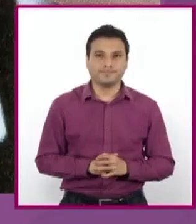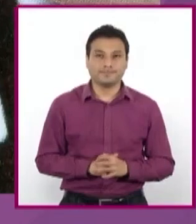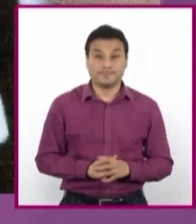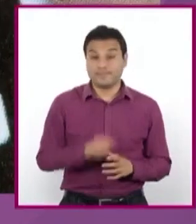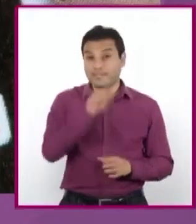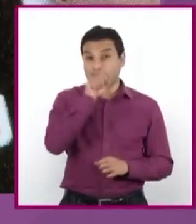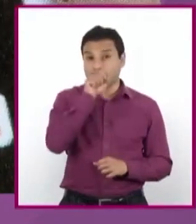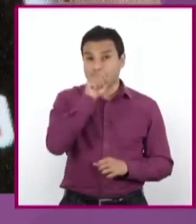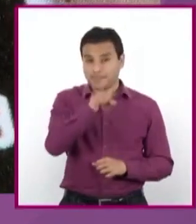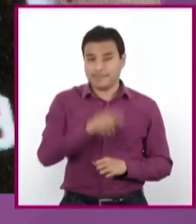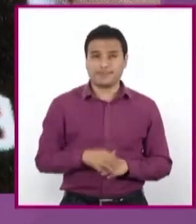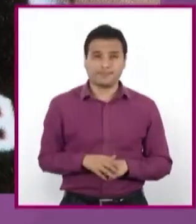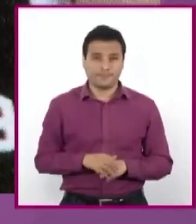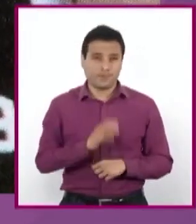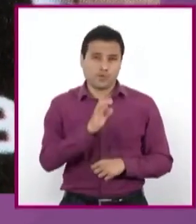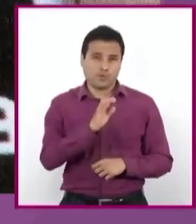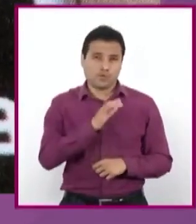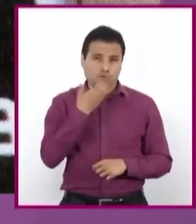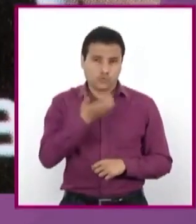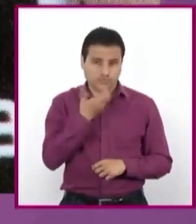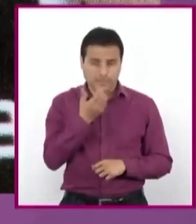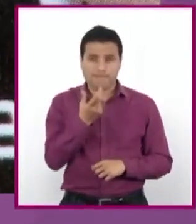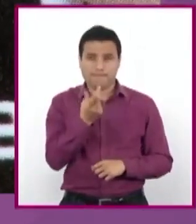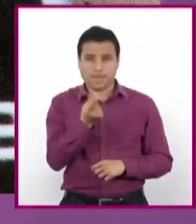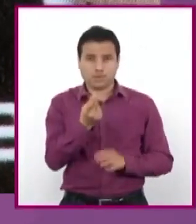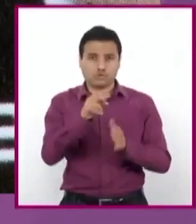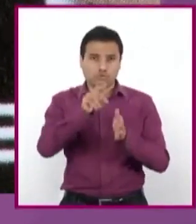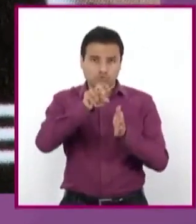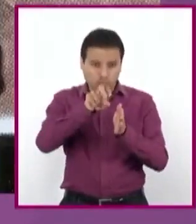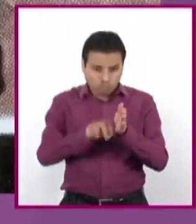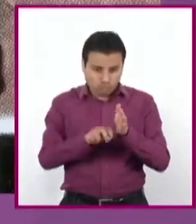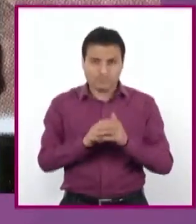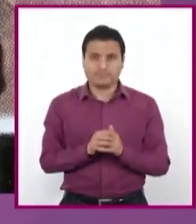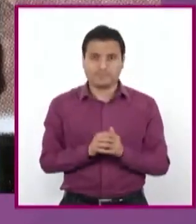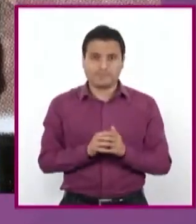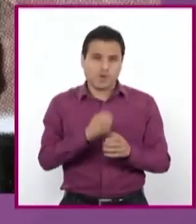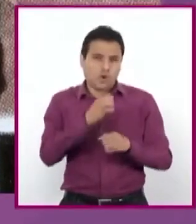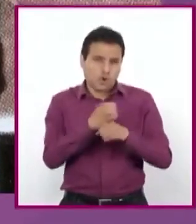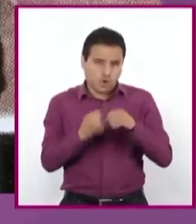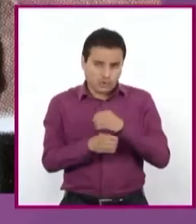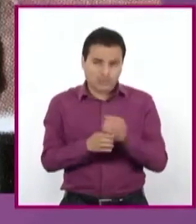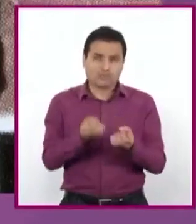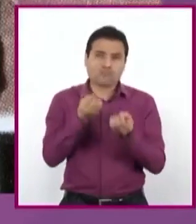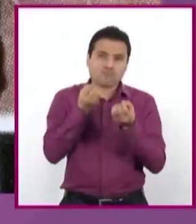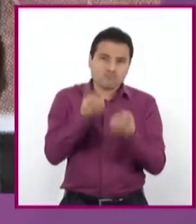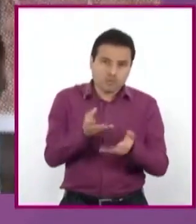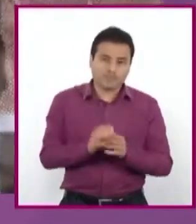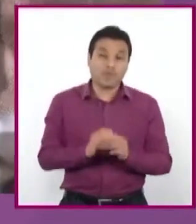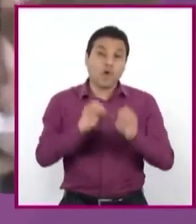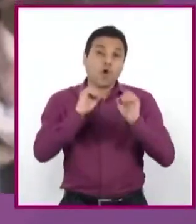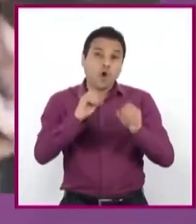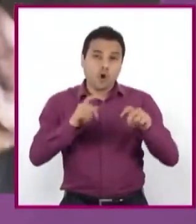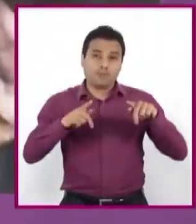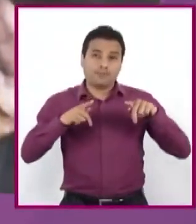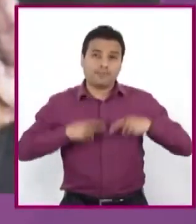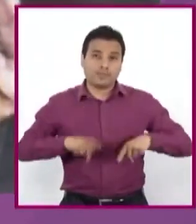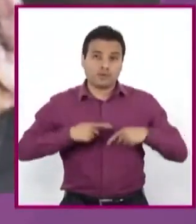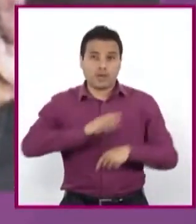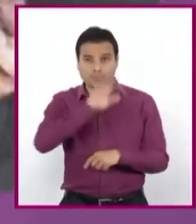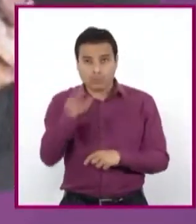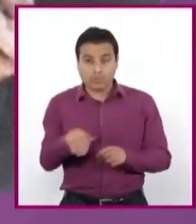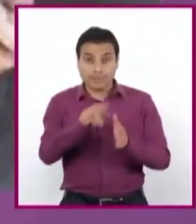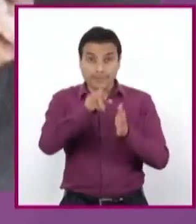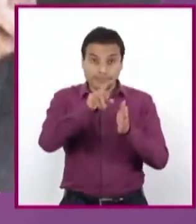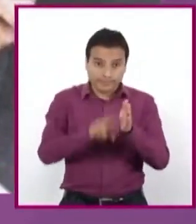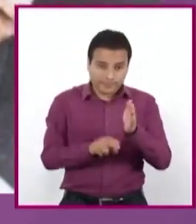También fueron frecuentes los entierros de perros con o sin ofrendas, o bien como acompañantes de algunos individuos para facilitar el